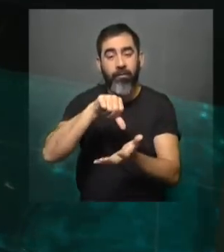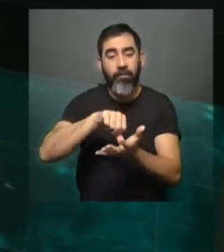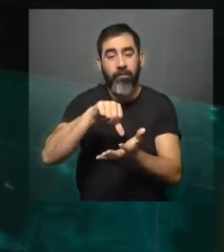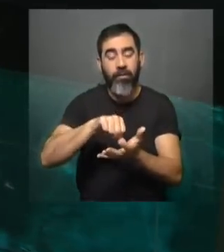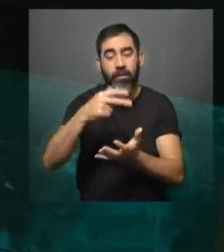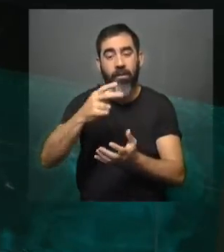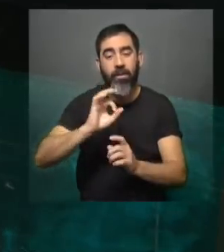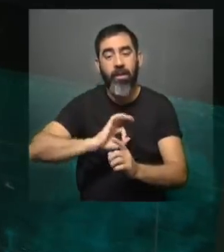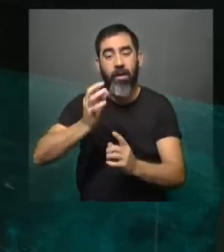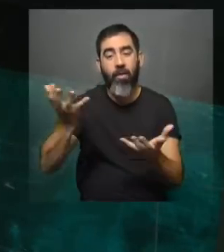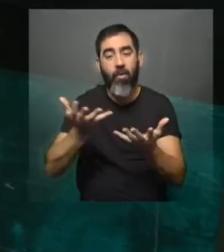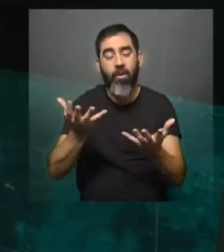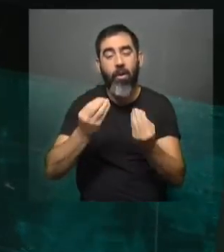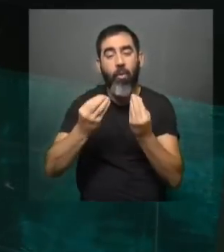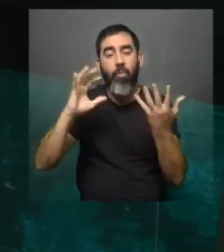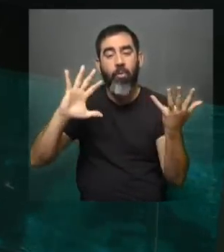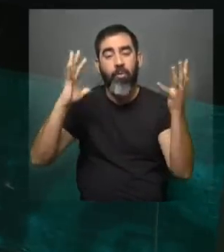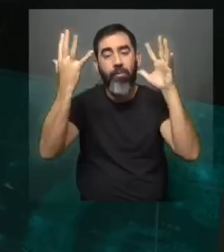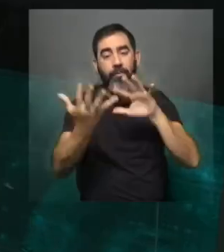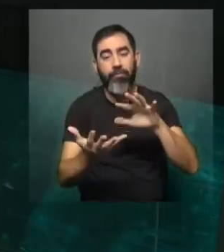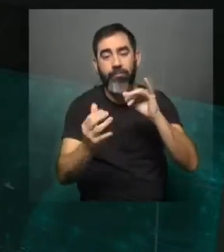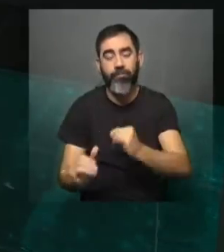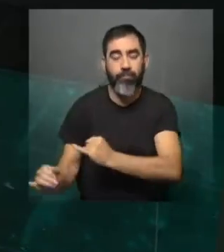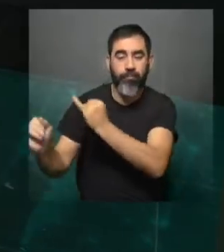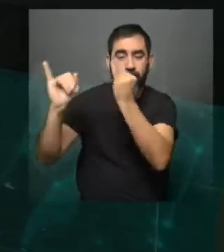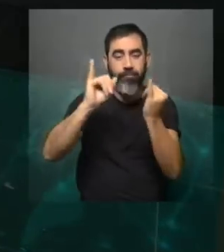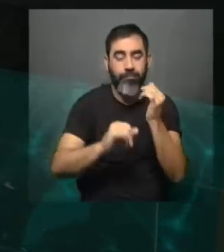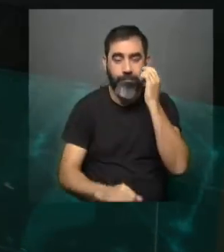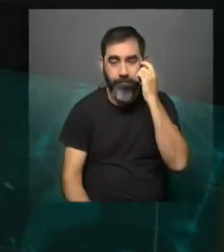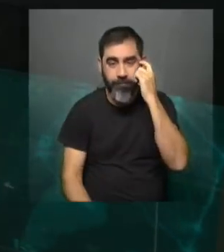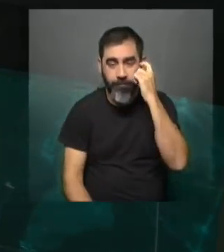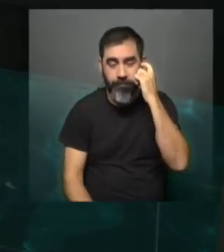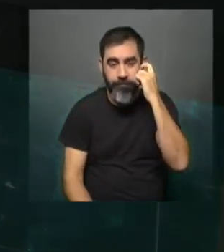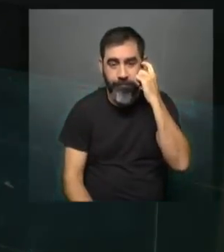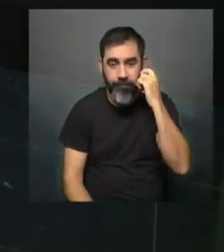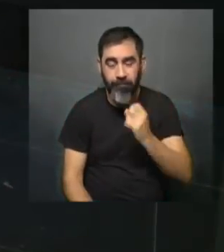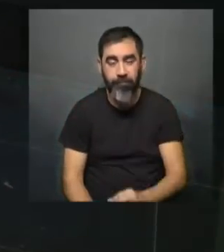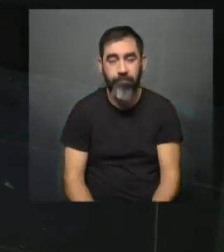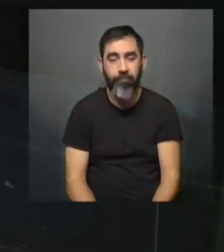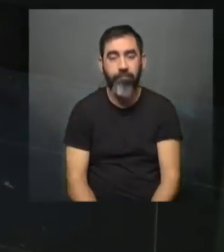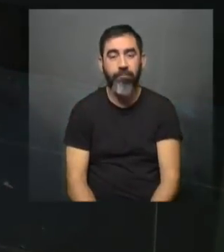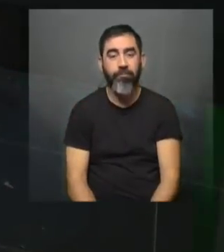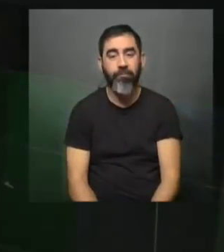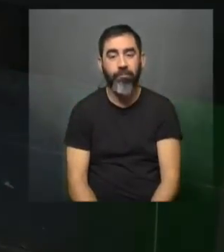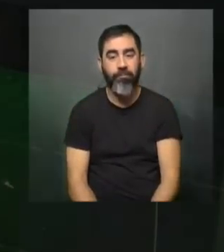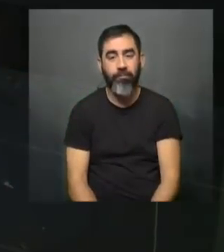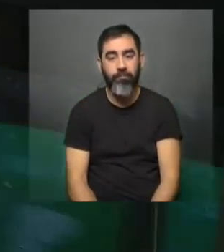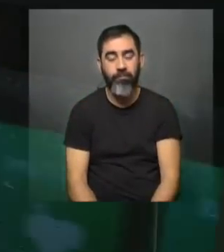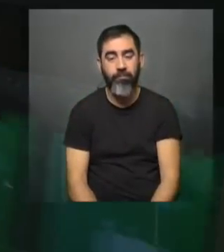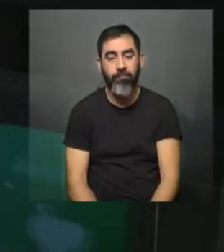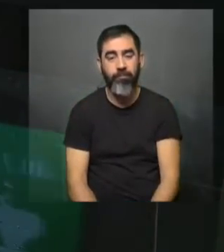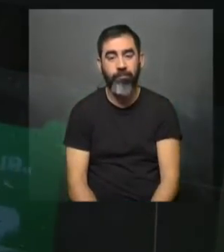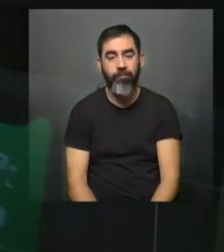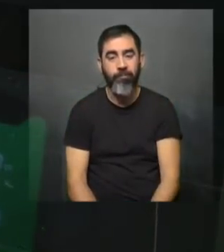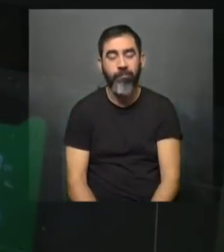como decía Pilar y ya vamos a ver qué dice el pronóstico del instituto uruguayo de meteorología para hoy y los próximos días mientras vemos la ciudad allí